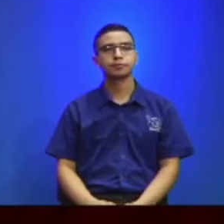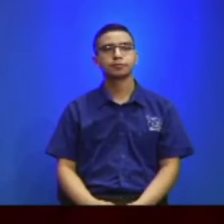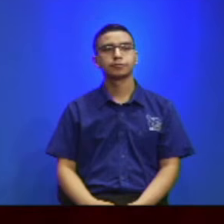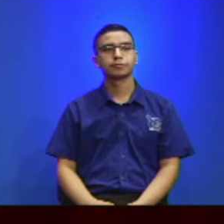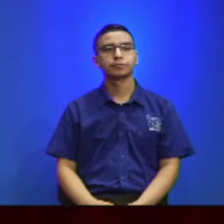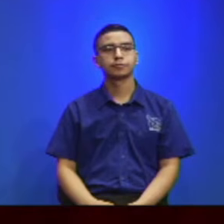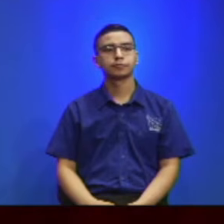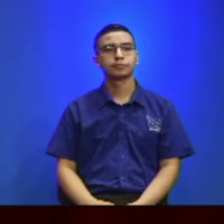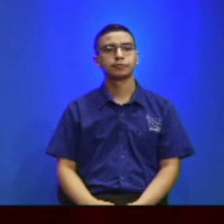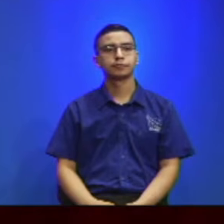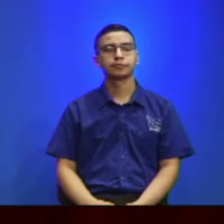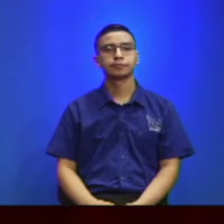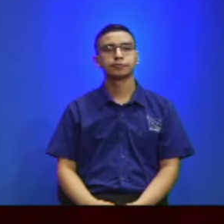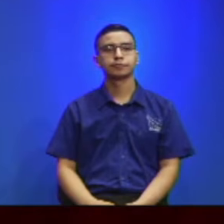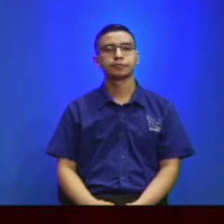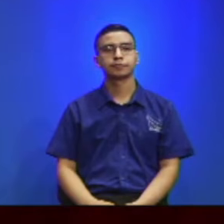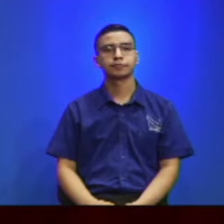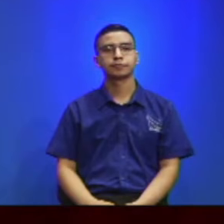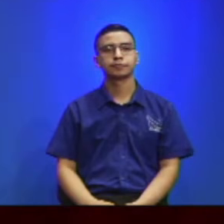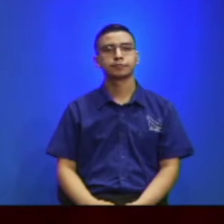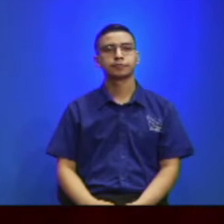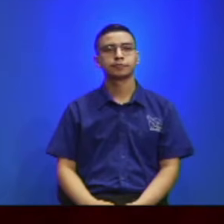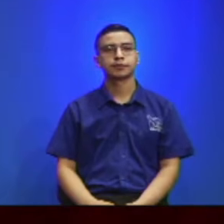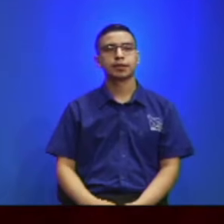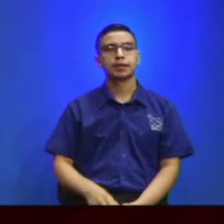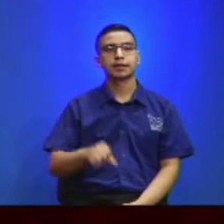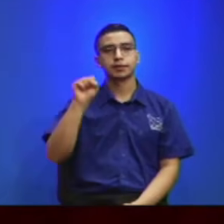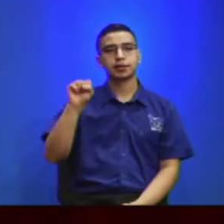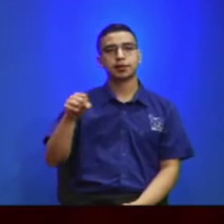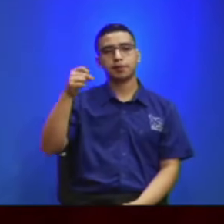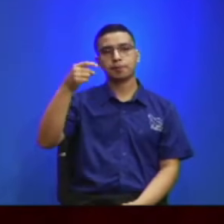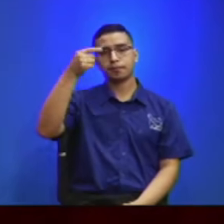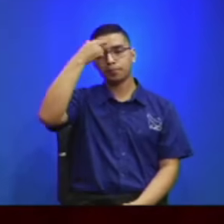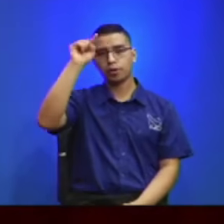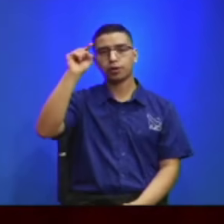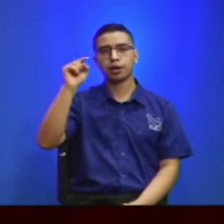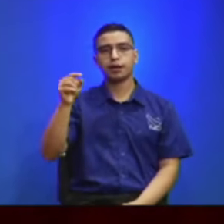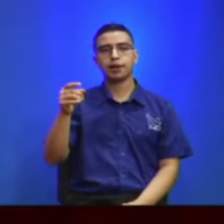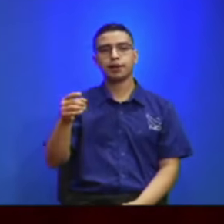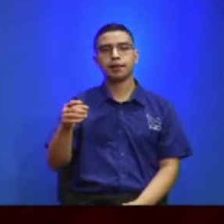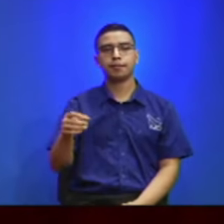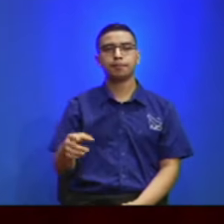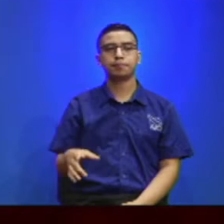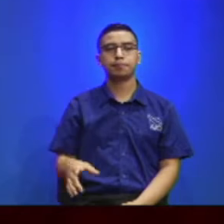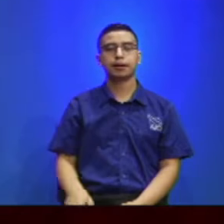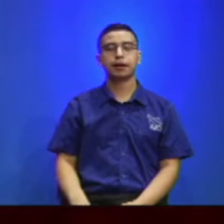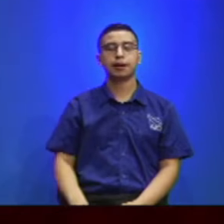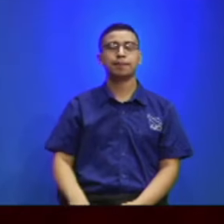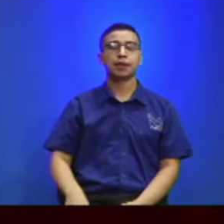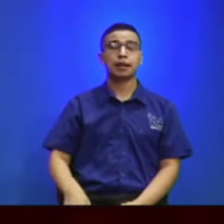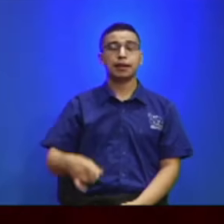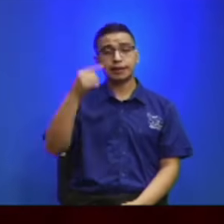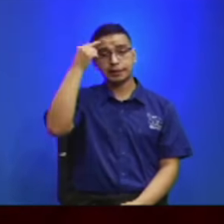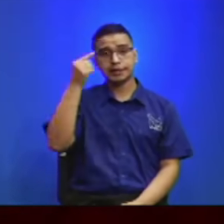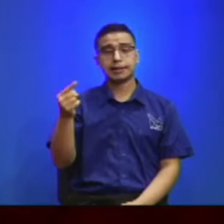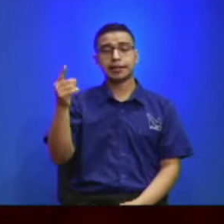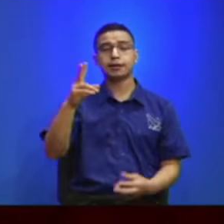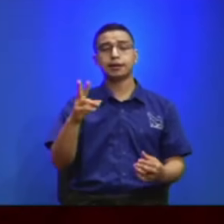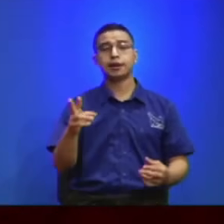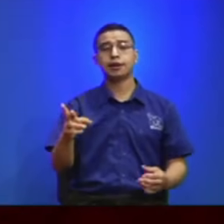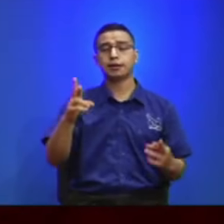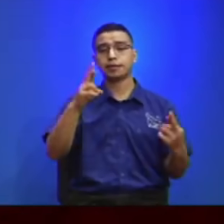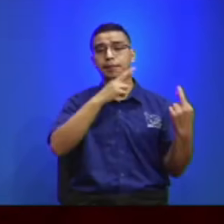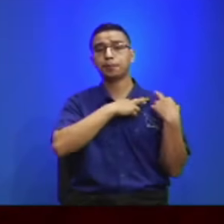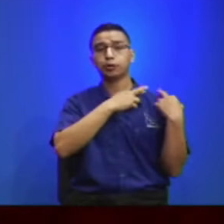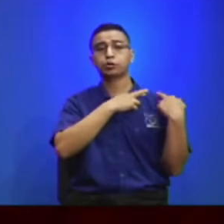el último pero voy a leer 13 si por causa del día de reposo apartas tu pie para no hacer lo que te plazca en mi día santo